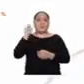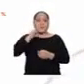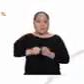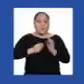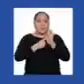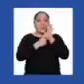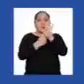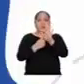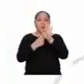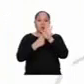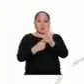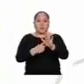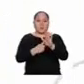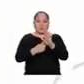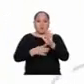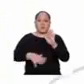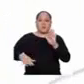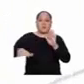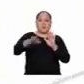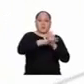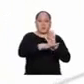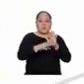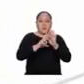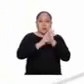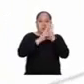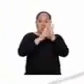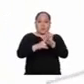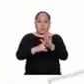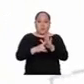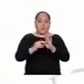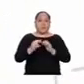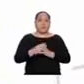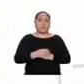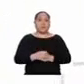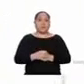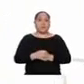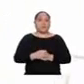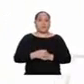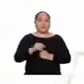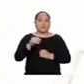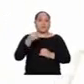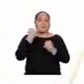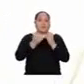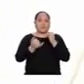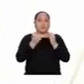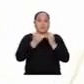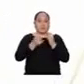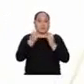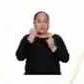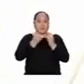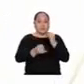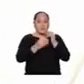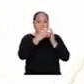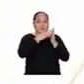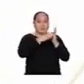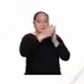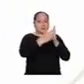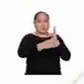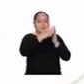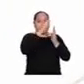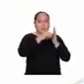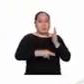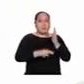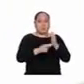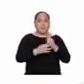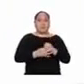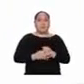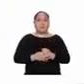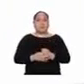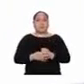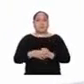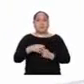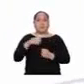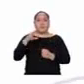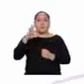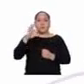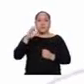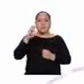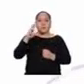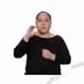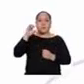estadísticamente. Finalmente, tenemos la última columna, la de la frecuencia relativa